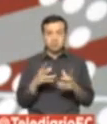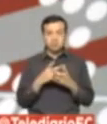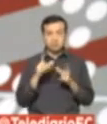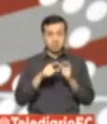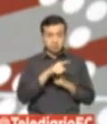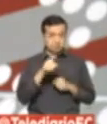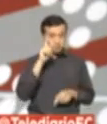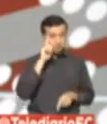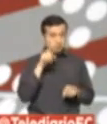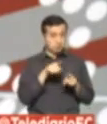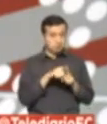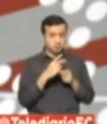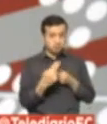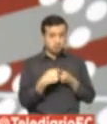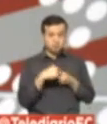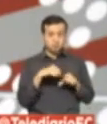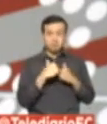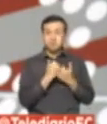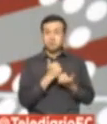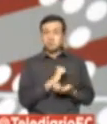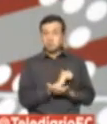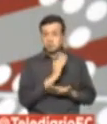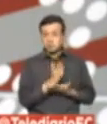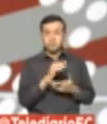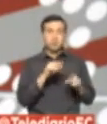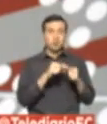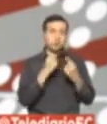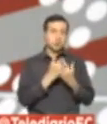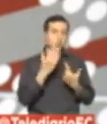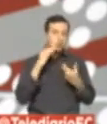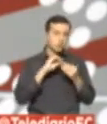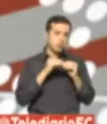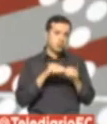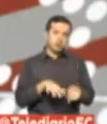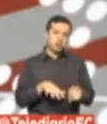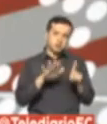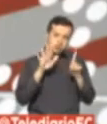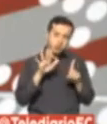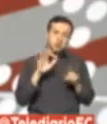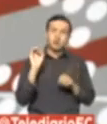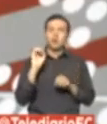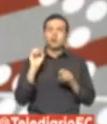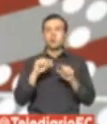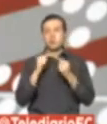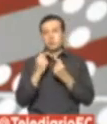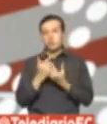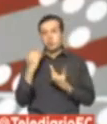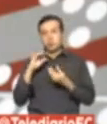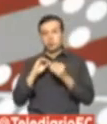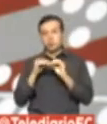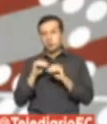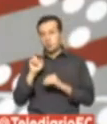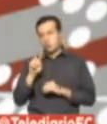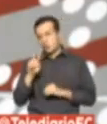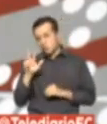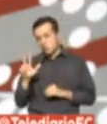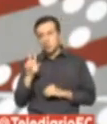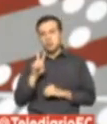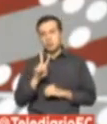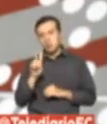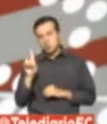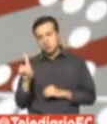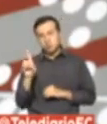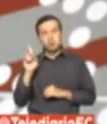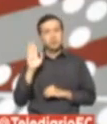que, siendo parte de la Asamblea, como Social Cristiano, Suma, Creo,